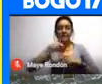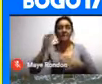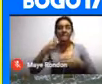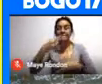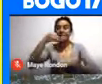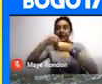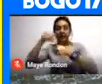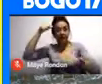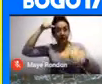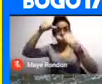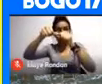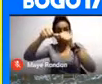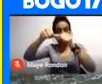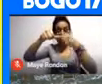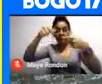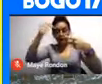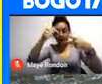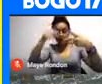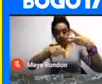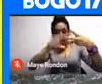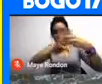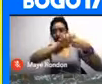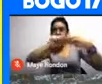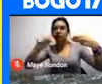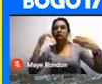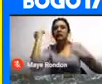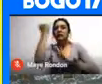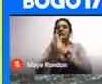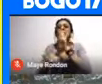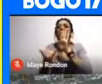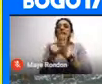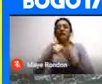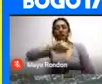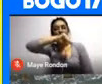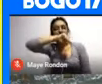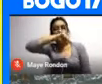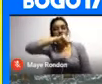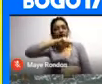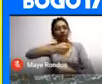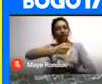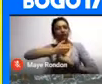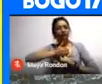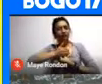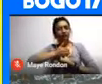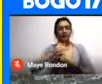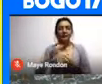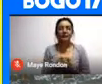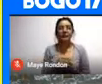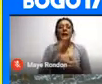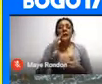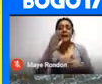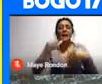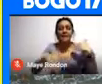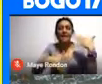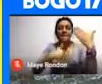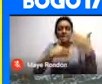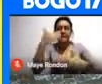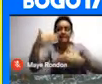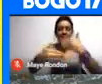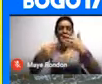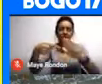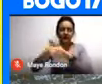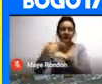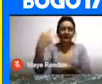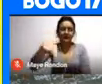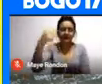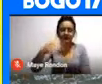Es igual A identidad Y sentido De pertenencia Más adelante Iremos tocando Este Esto